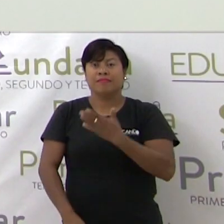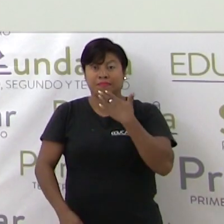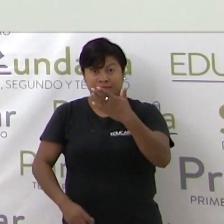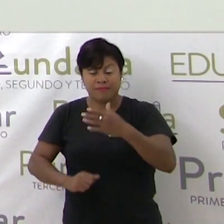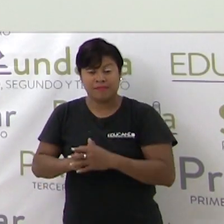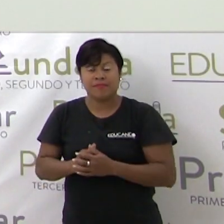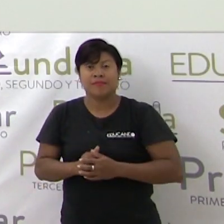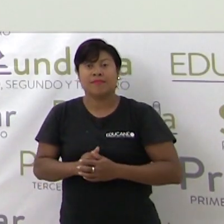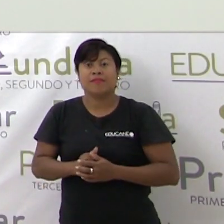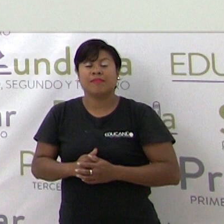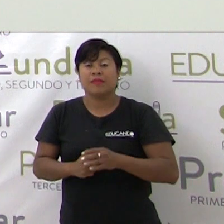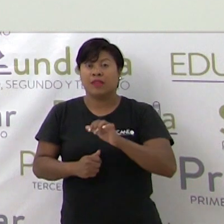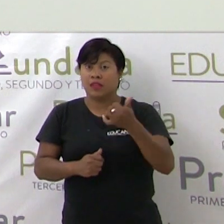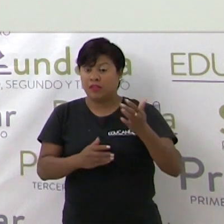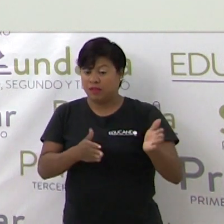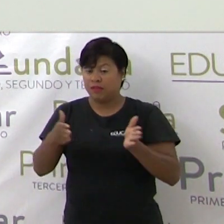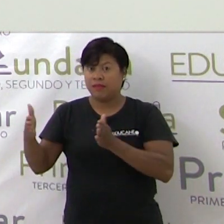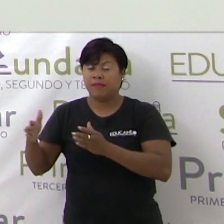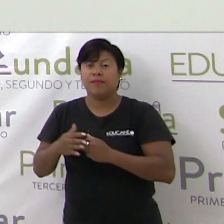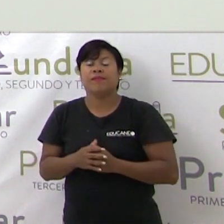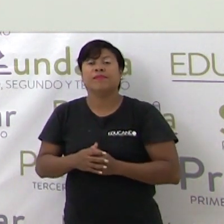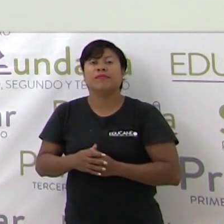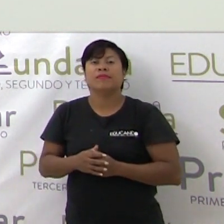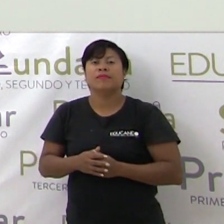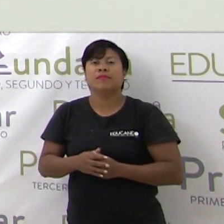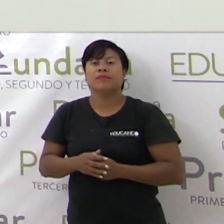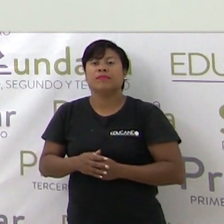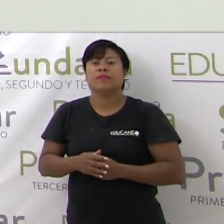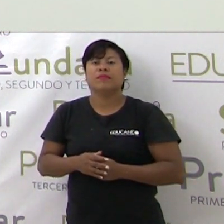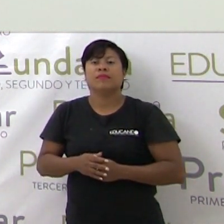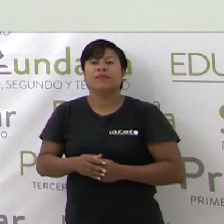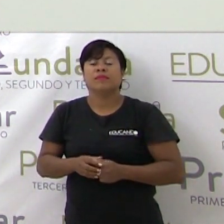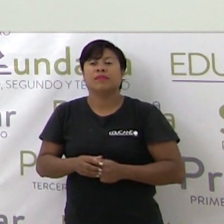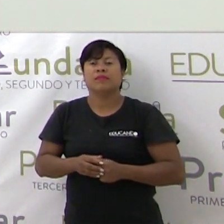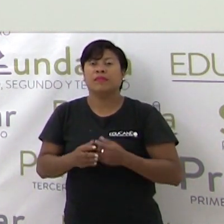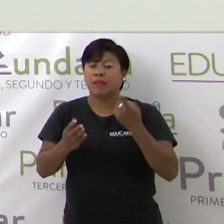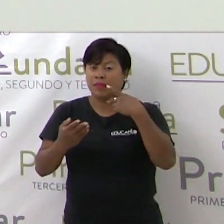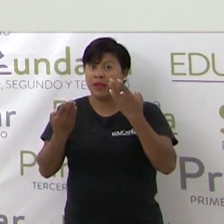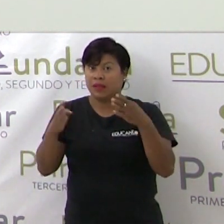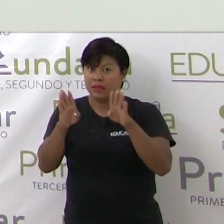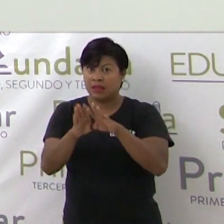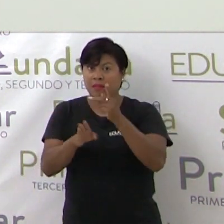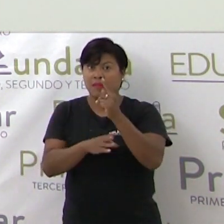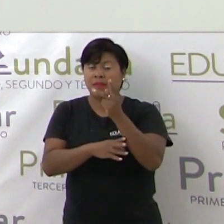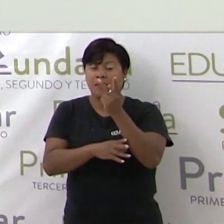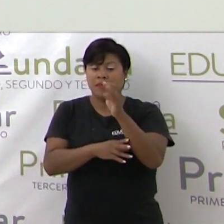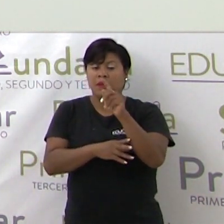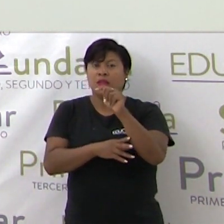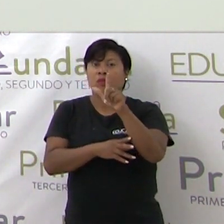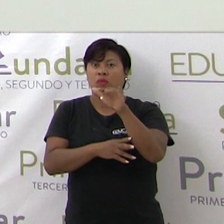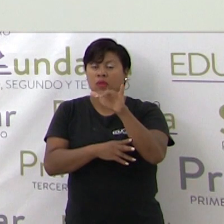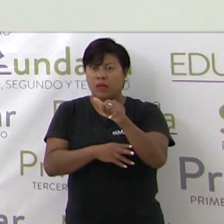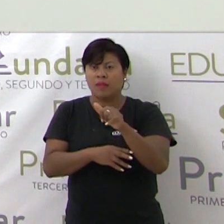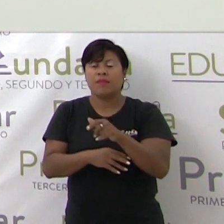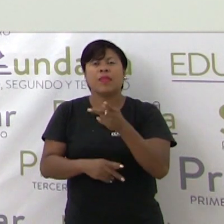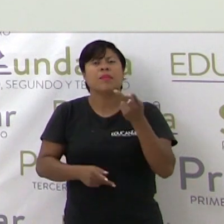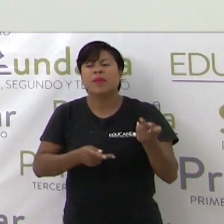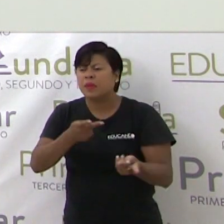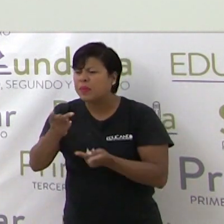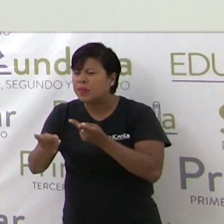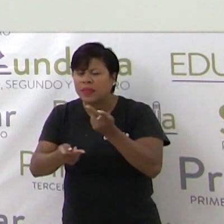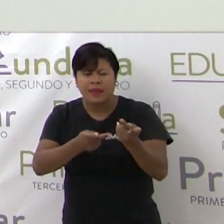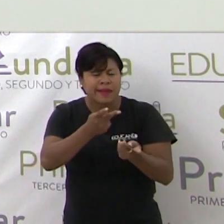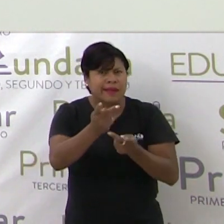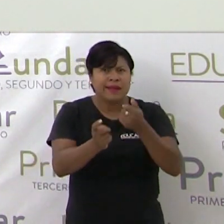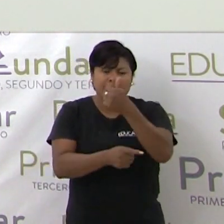En la siguiente parte, vamos niños, ya casi para cerrar la tertulia, a preguntarle a cada